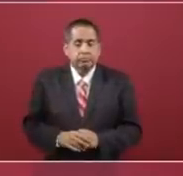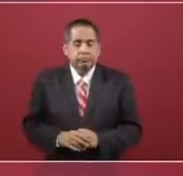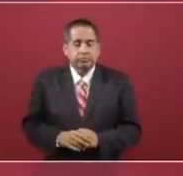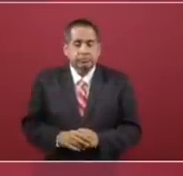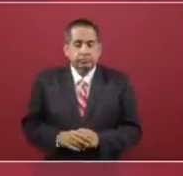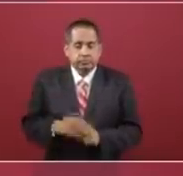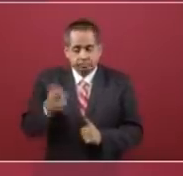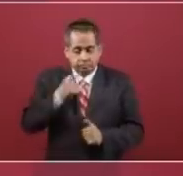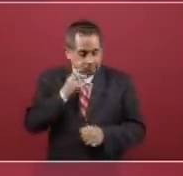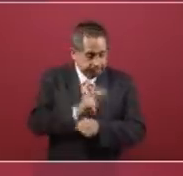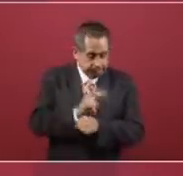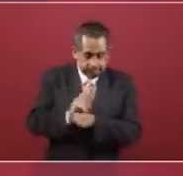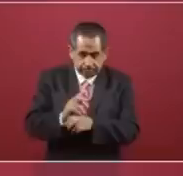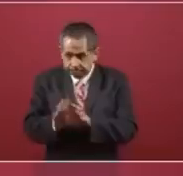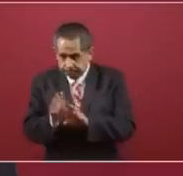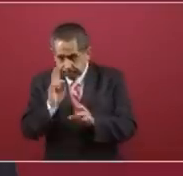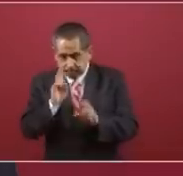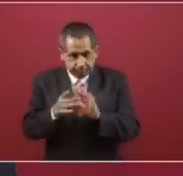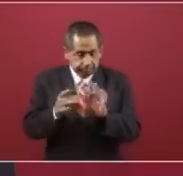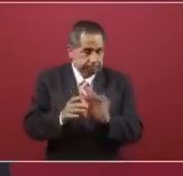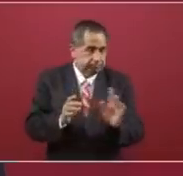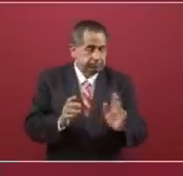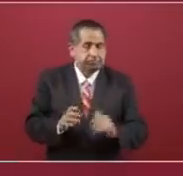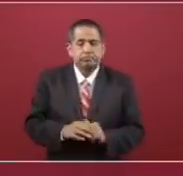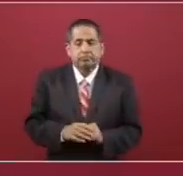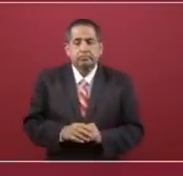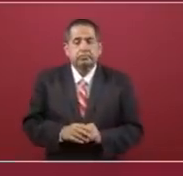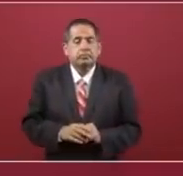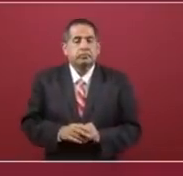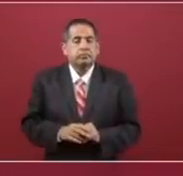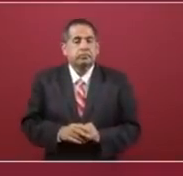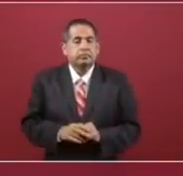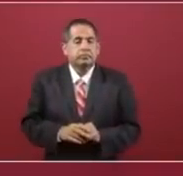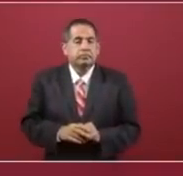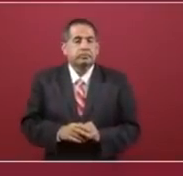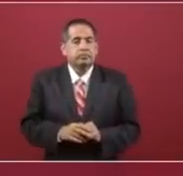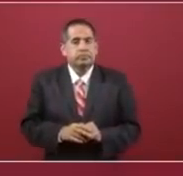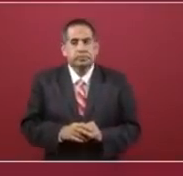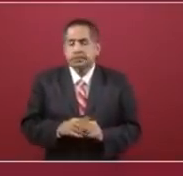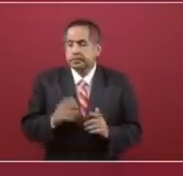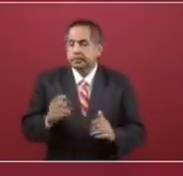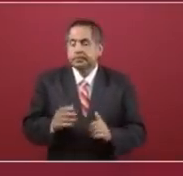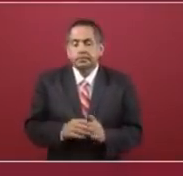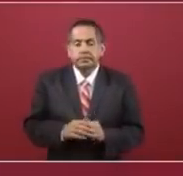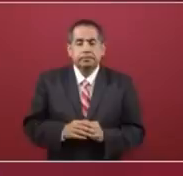Entonces estamos pendientes. Somos eh